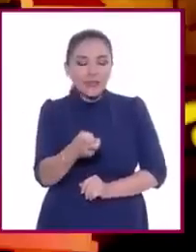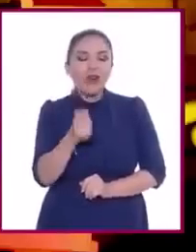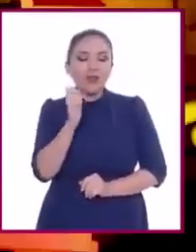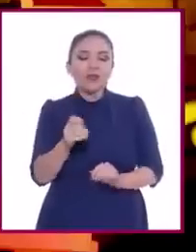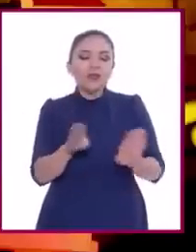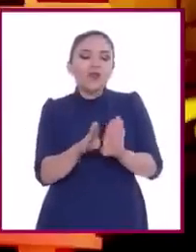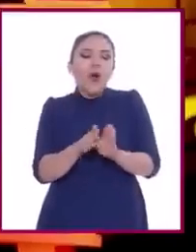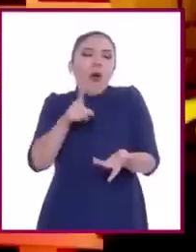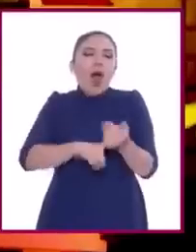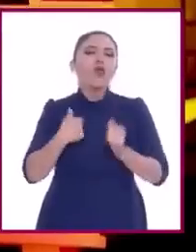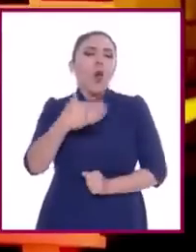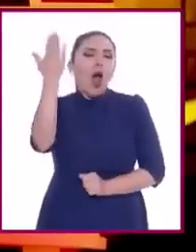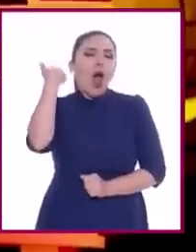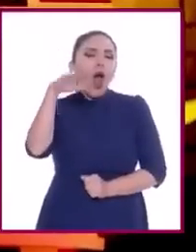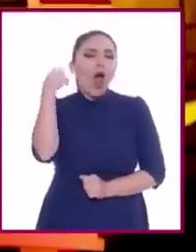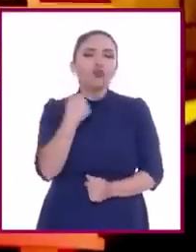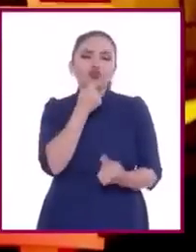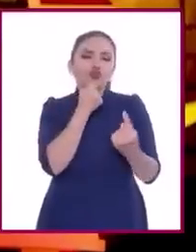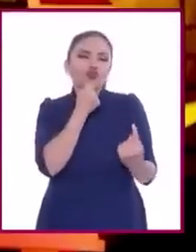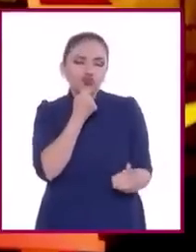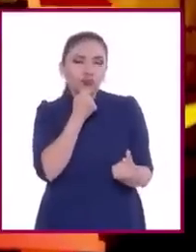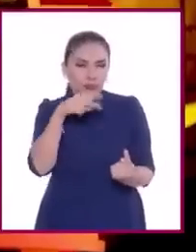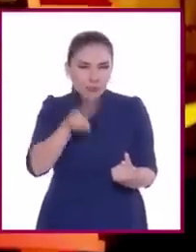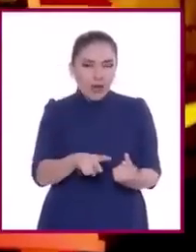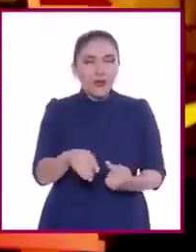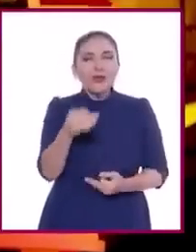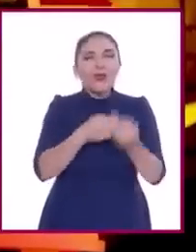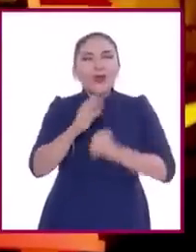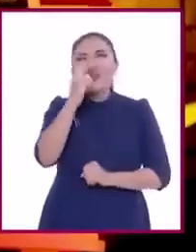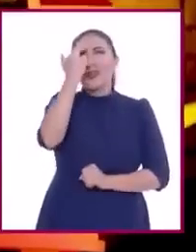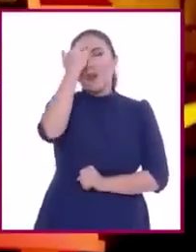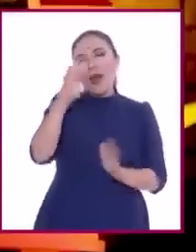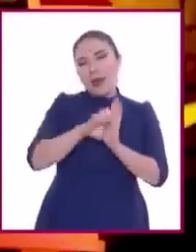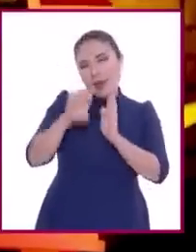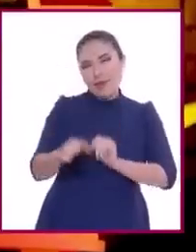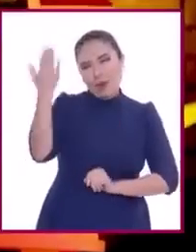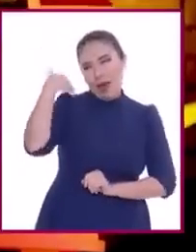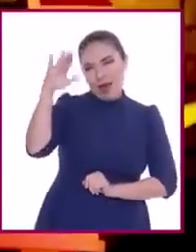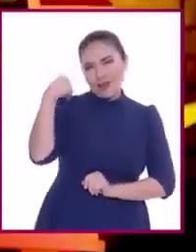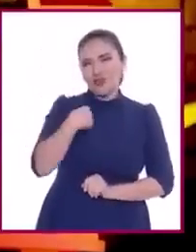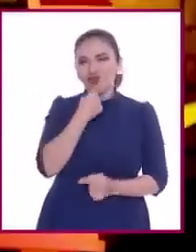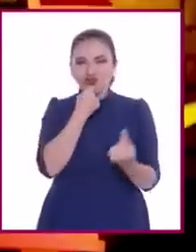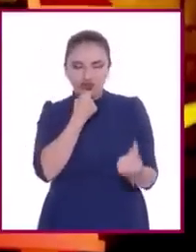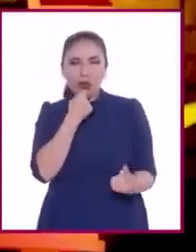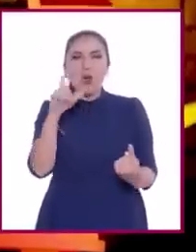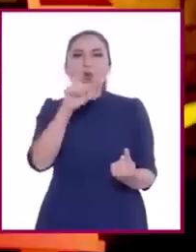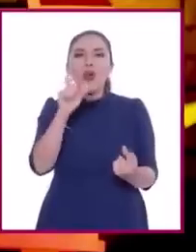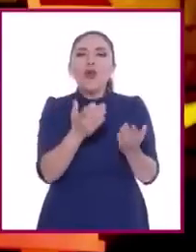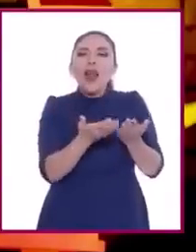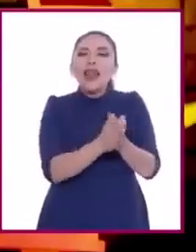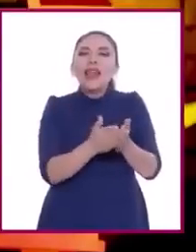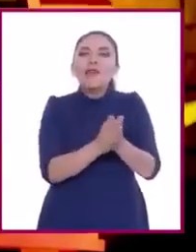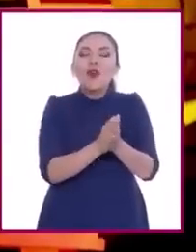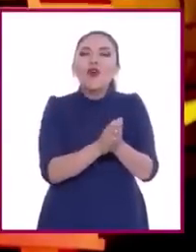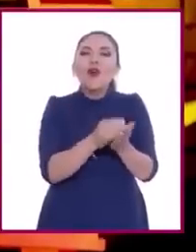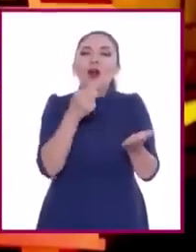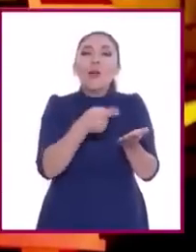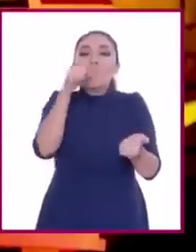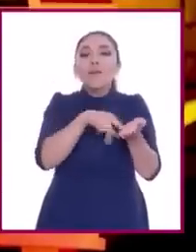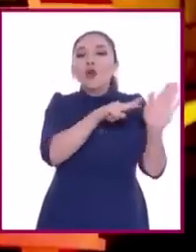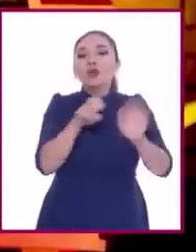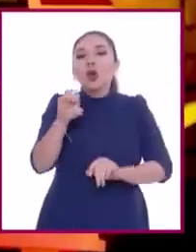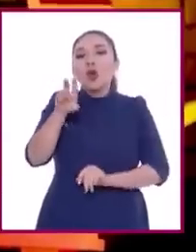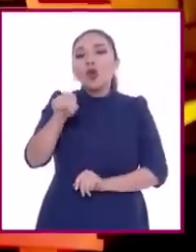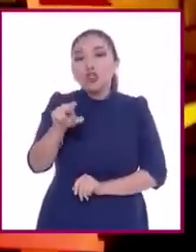que ver con una inquietud que viene desde inclusive Desde niño o sea todos como todos creo que podemos recordar en mi caso a mí me tocó la la época de los libros de texto